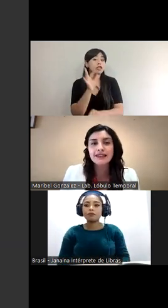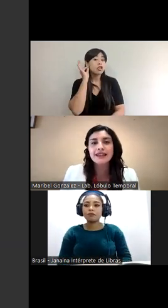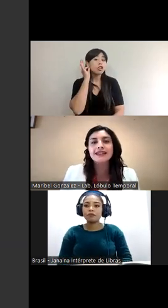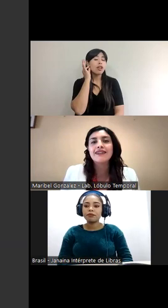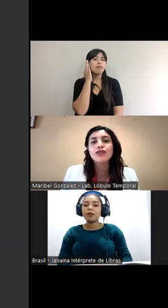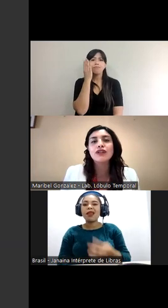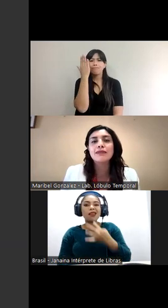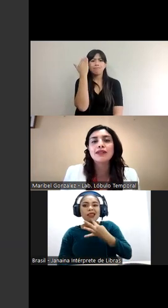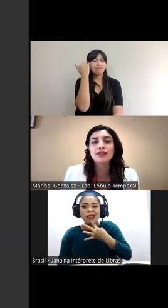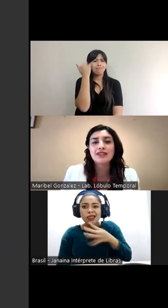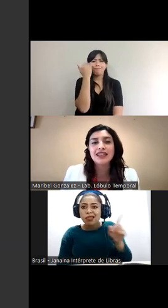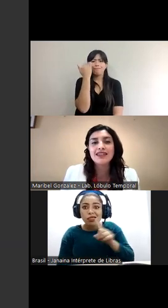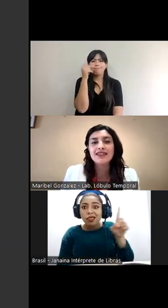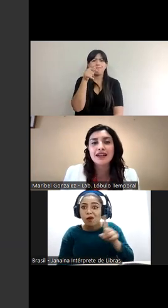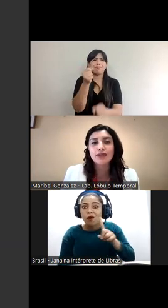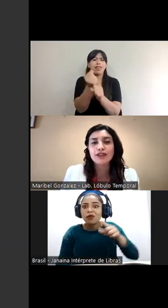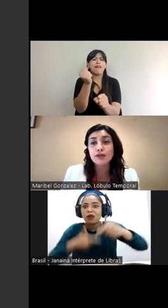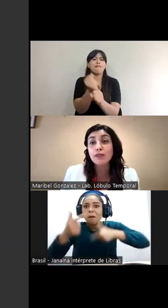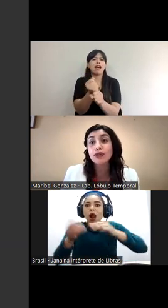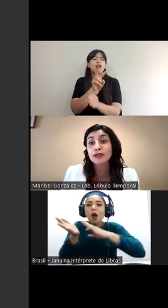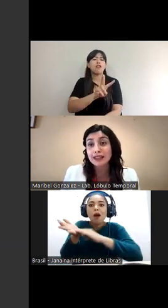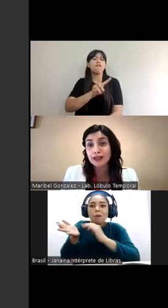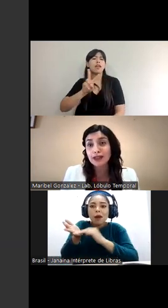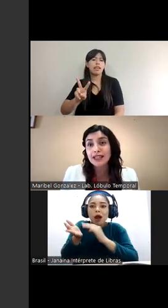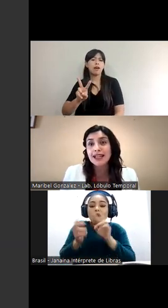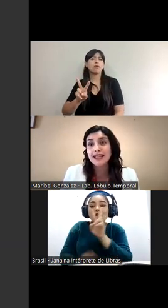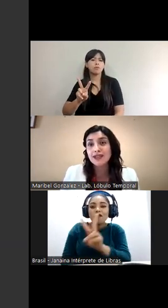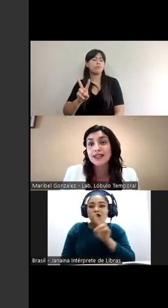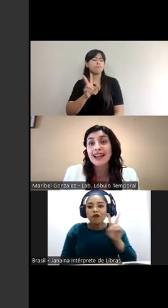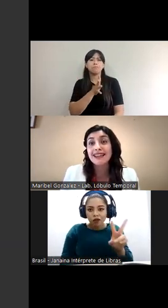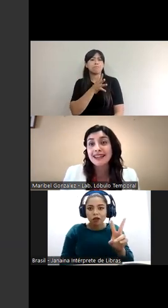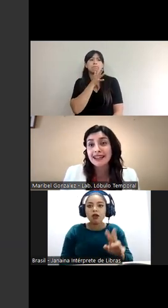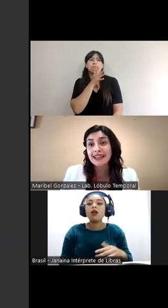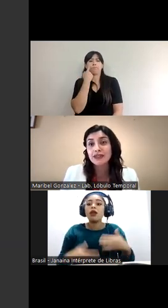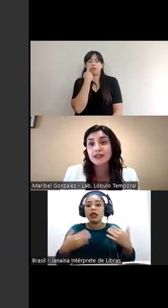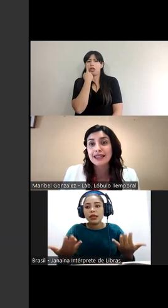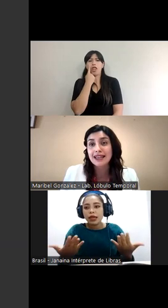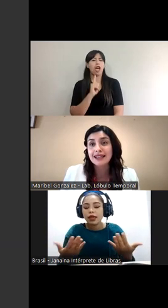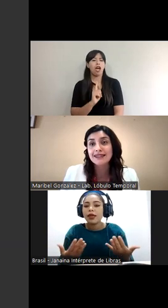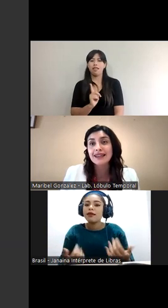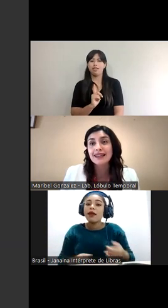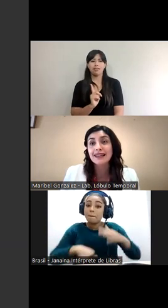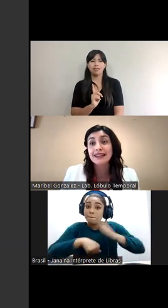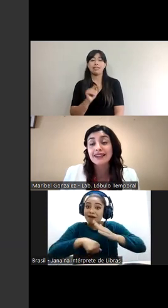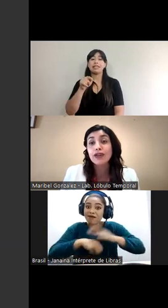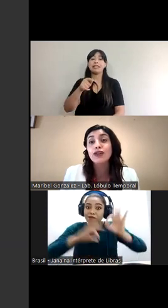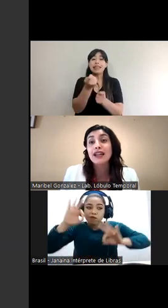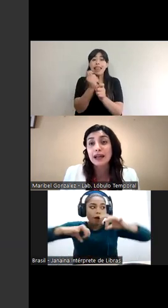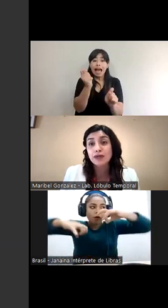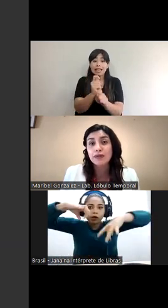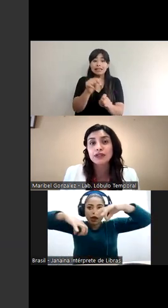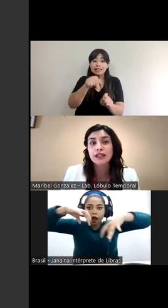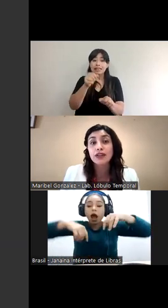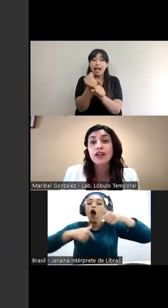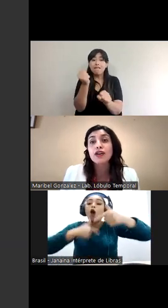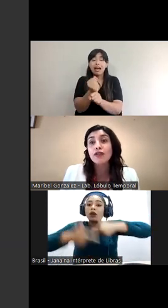desconocía el trabajo con la metodología de vernáculo visual. Por lo tanto, el hecho de hacer estos talleres y el trabajo con la